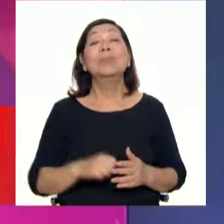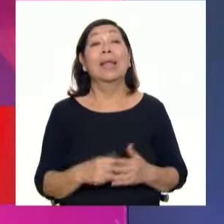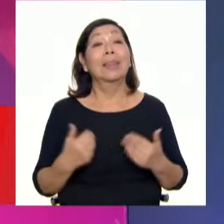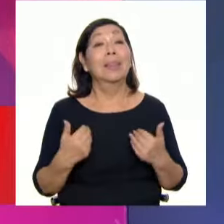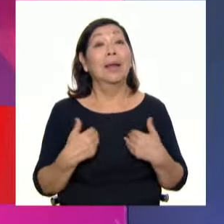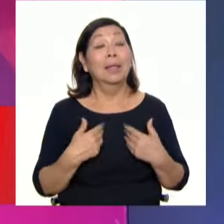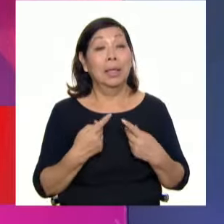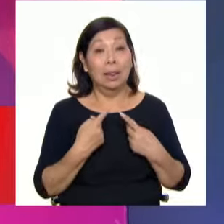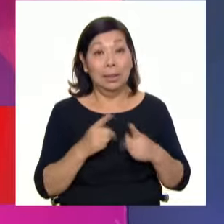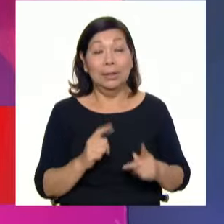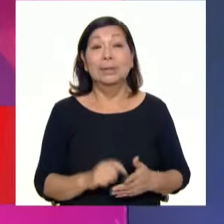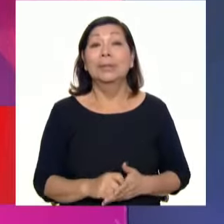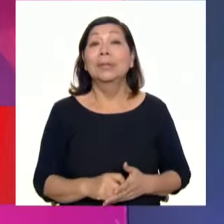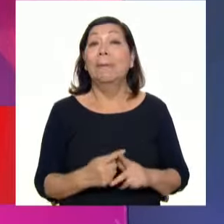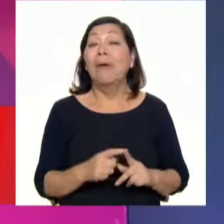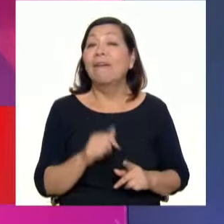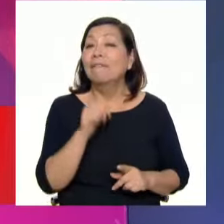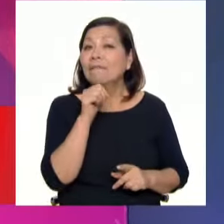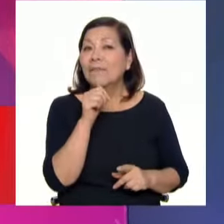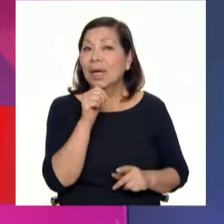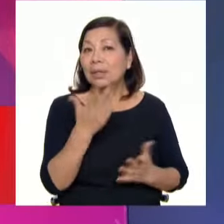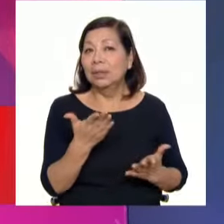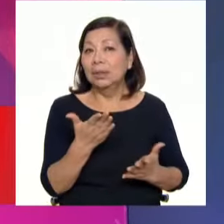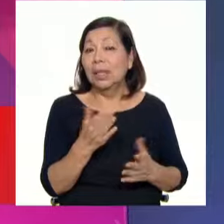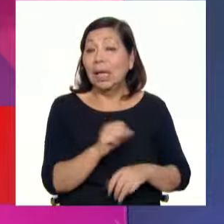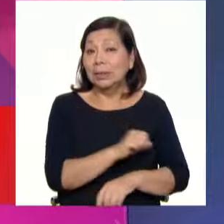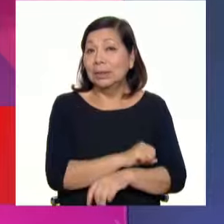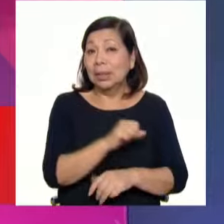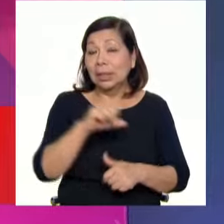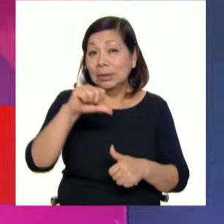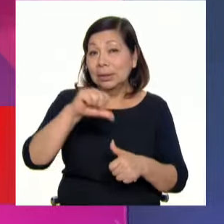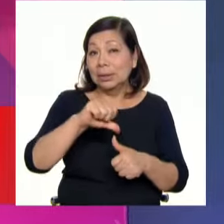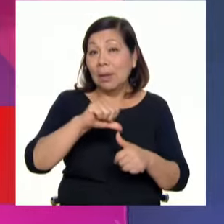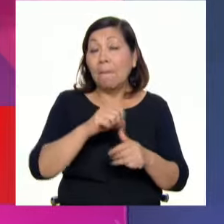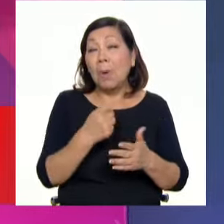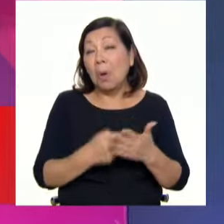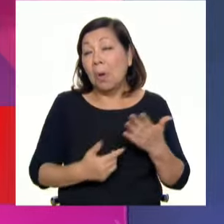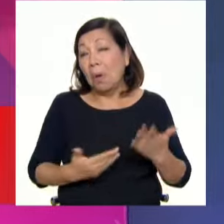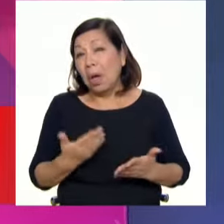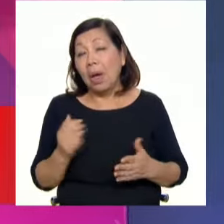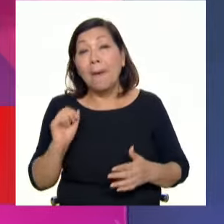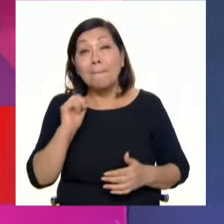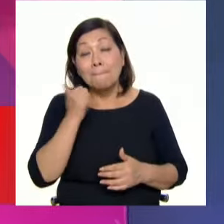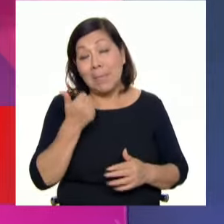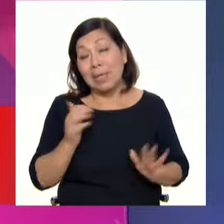tenemos un aviso meteorológico vigente todavía para la zona de la Sierra Centro, por lo menos hasta